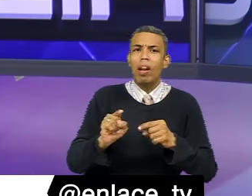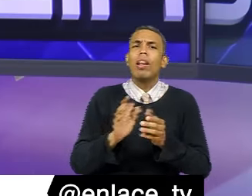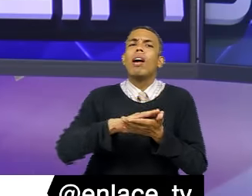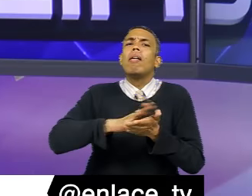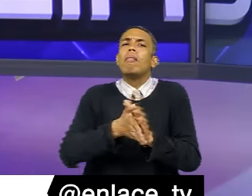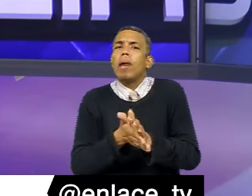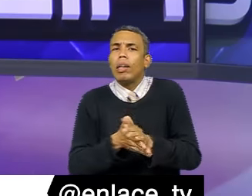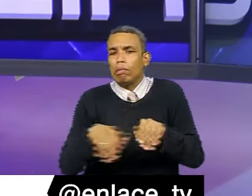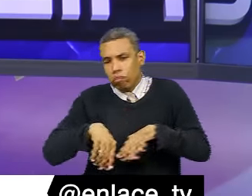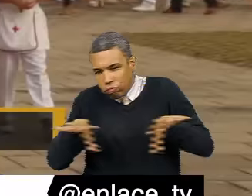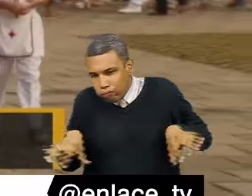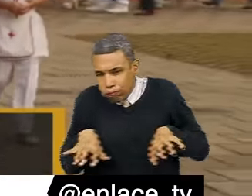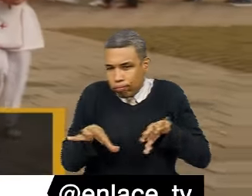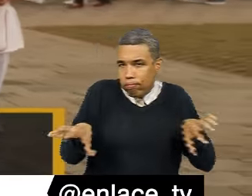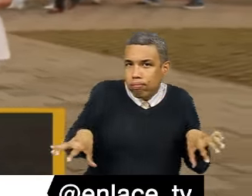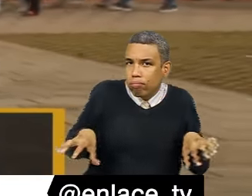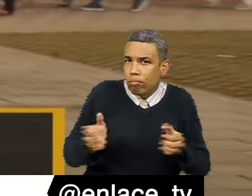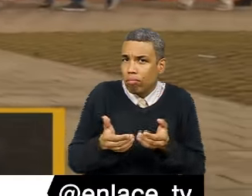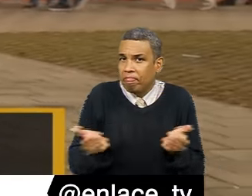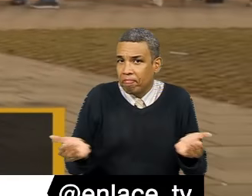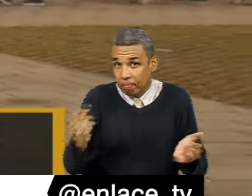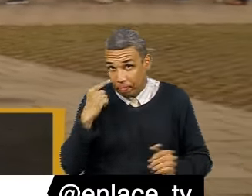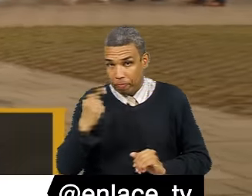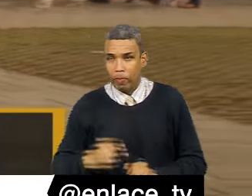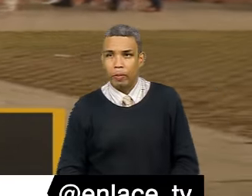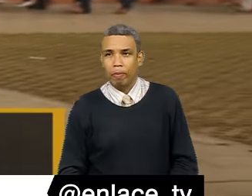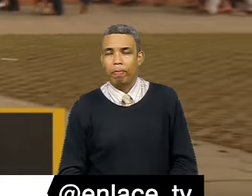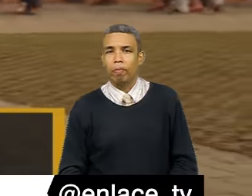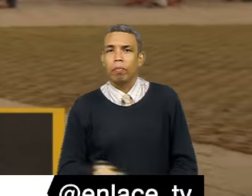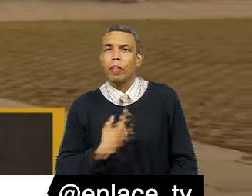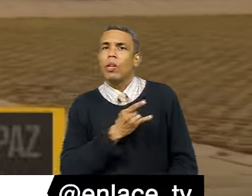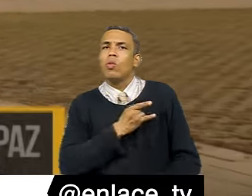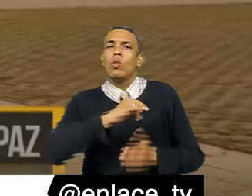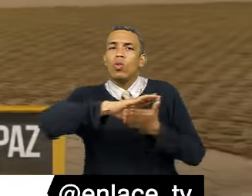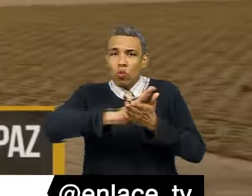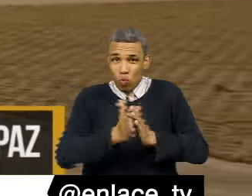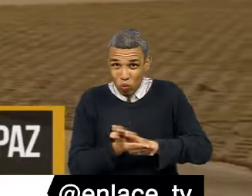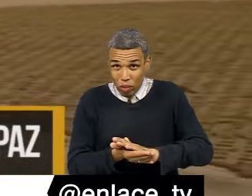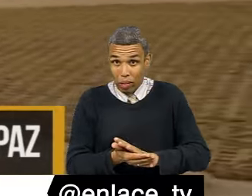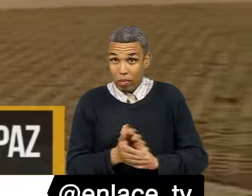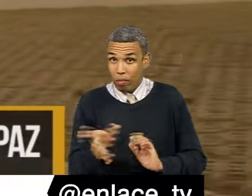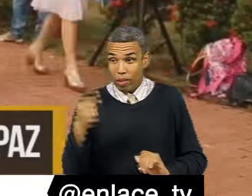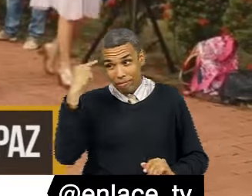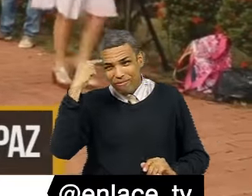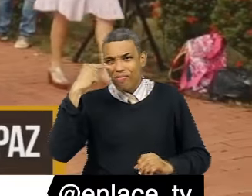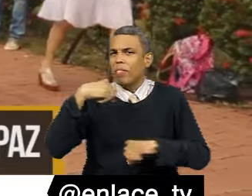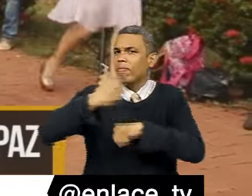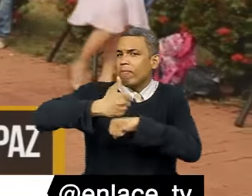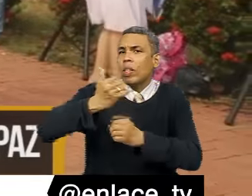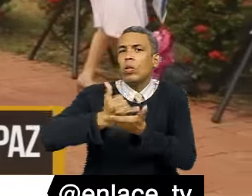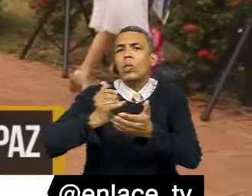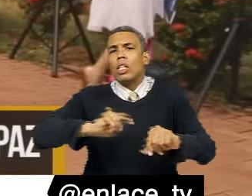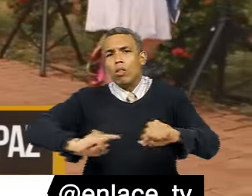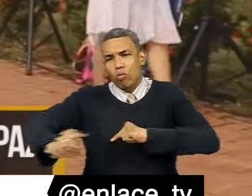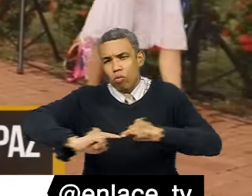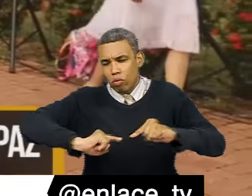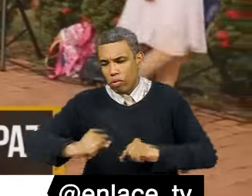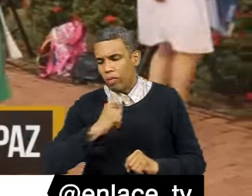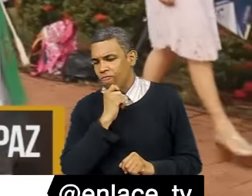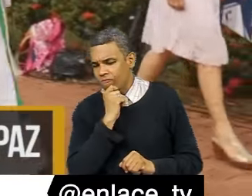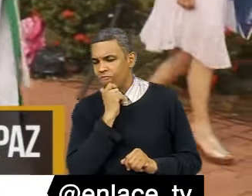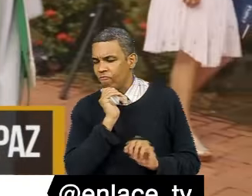programación. Para directivos de la Institución de Educación Superior, la paz comienza con un trabajo personal. Es así como mediante 5 estaciones que